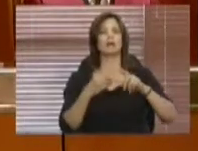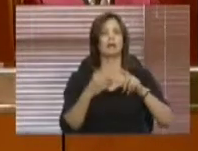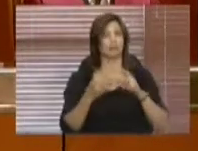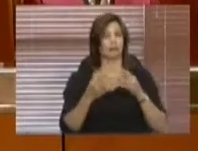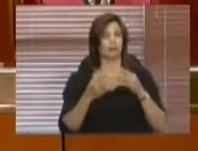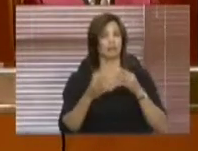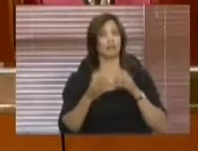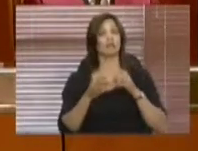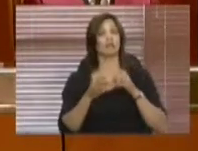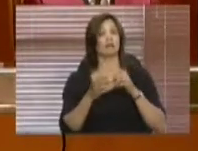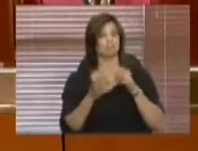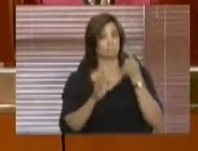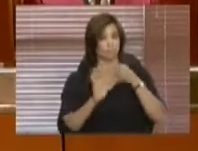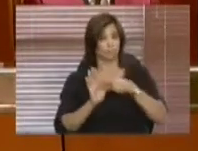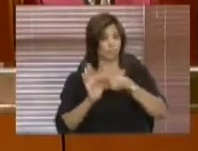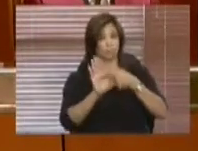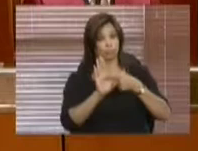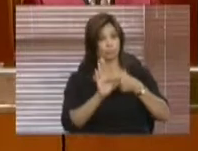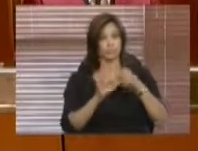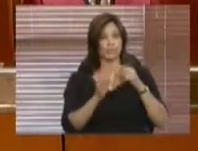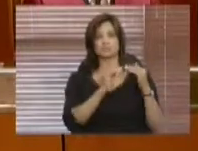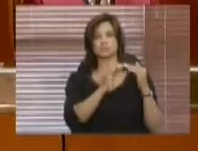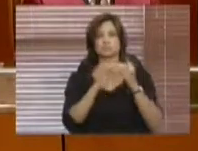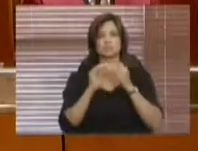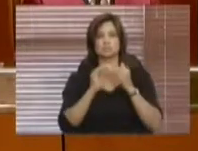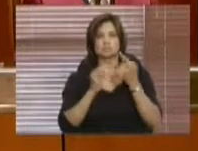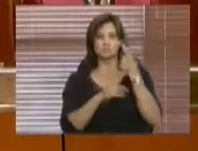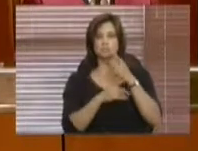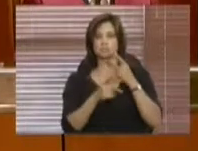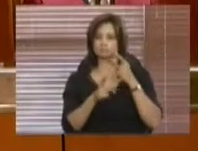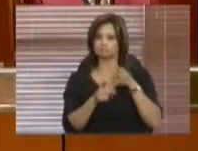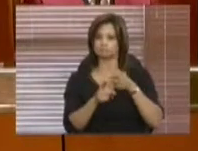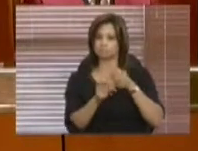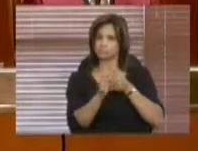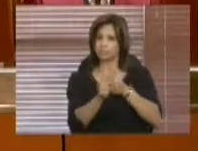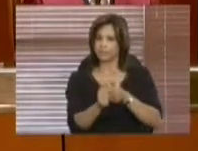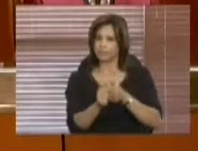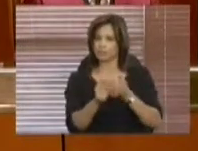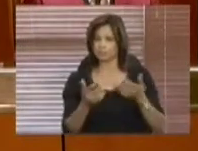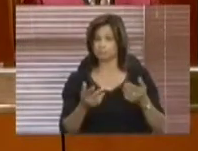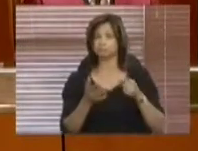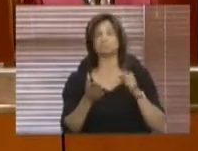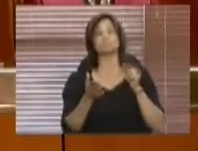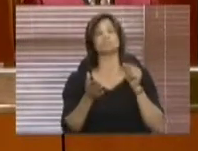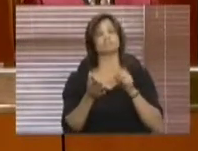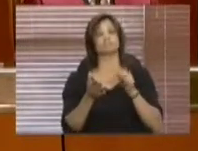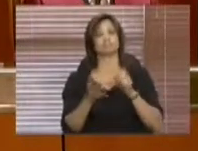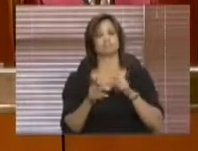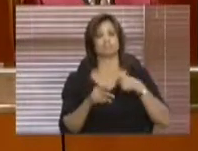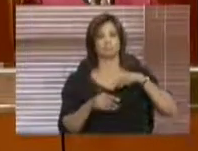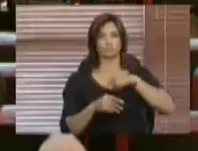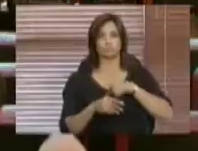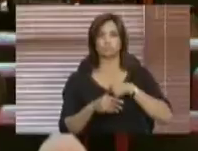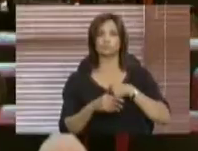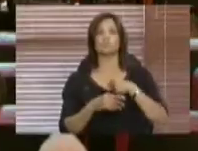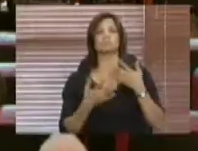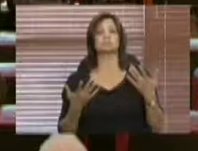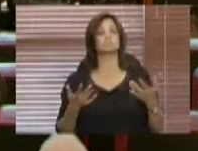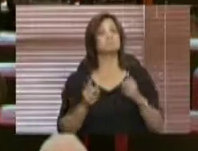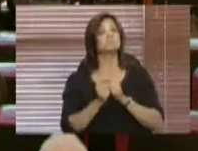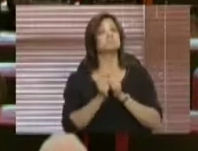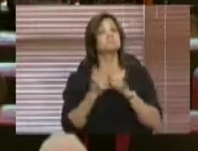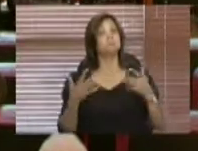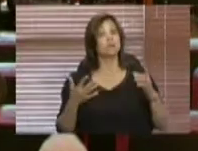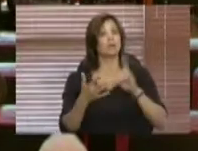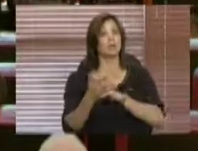un régimen casacional más equilibrado y razonable. Esto, agregamos nosotros, sin